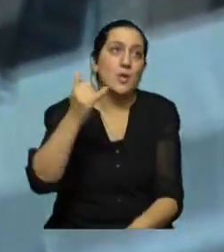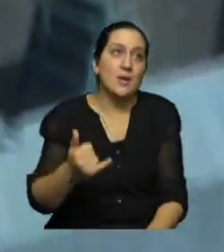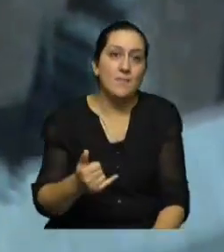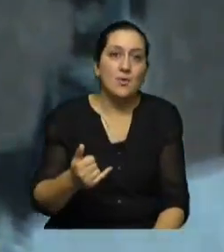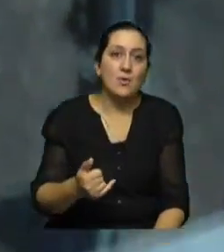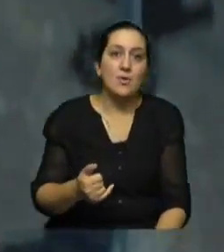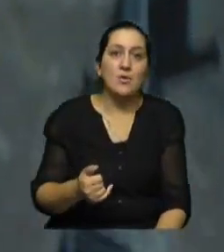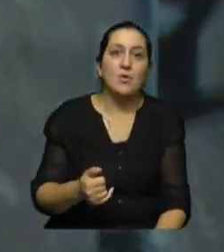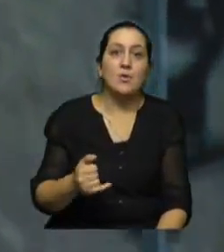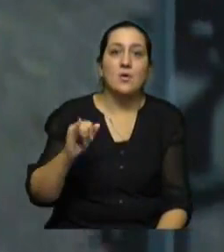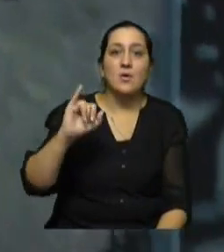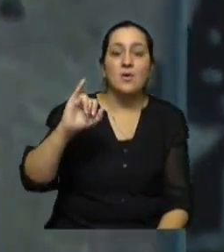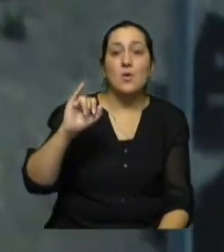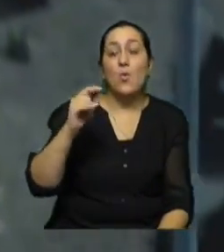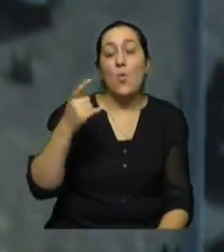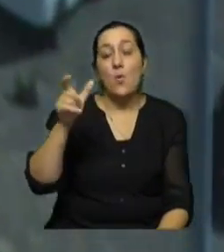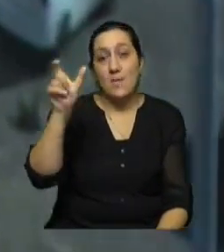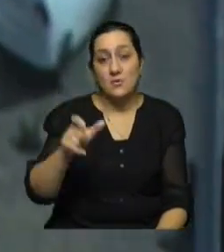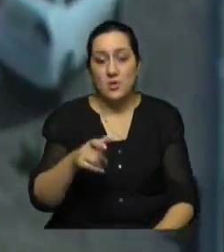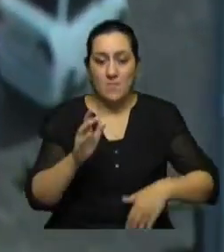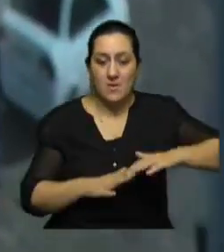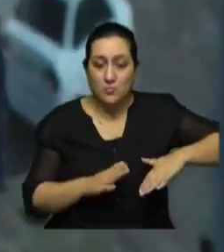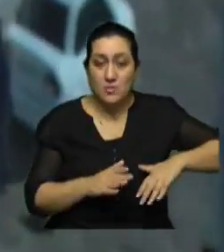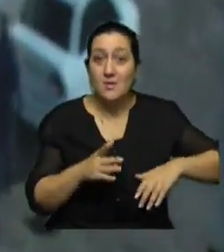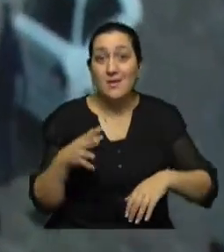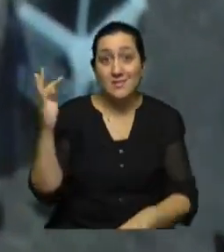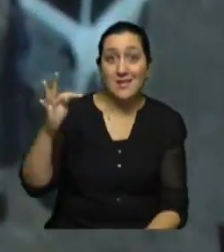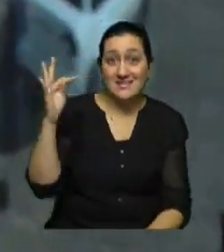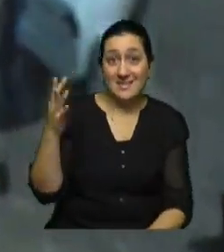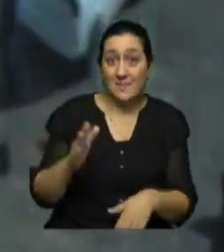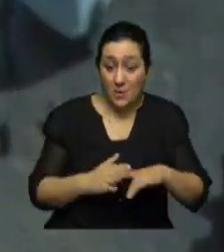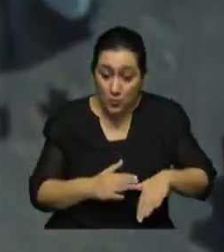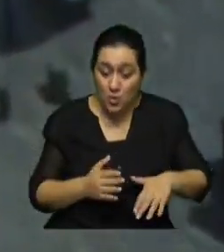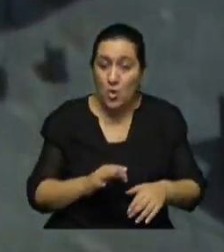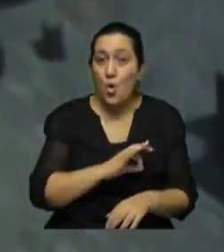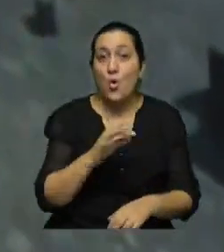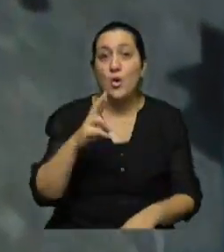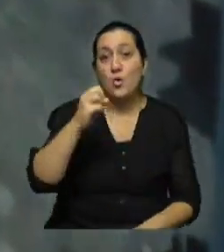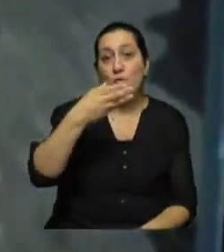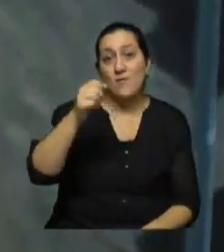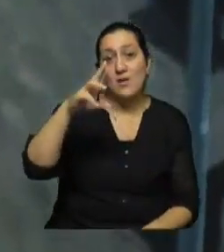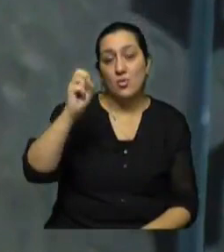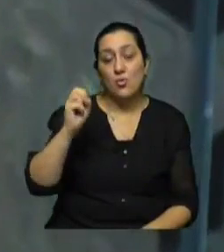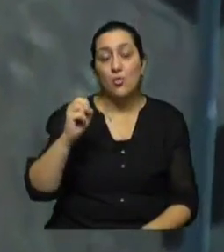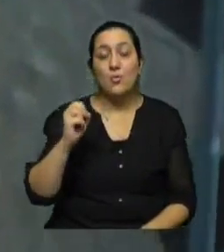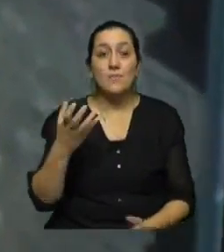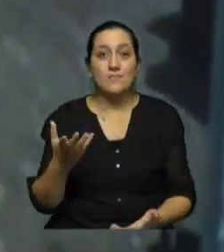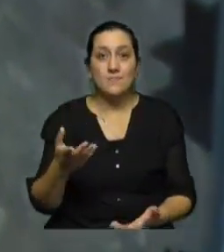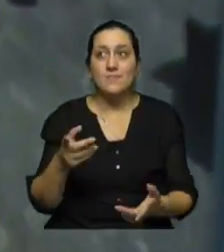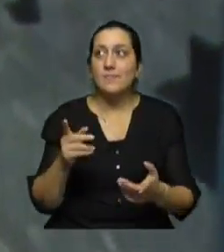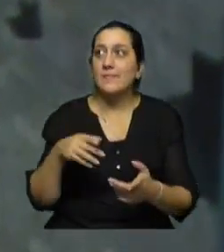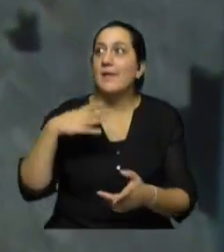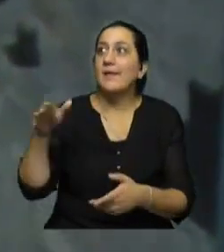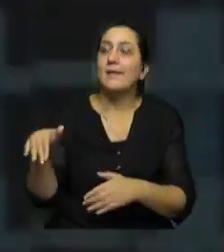Ismael Bertola, que es un gran percusionista de nuestro medio, está dando talleres de percusión. O que Roberto Suárez, ¿no?, que está